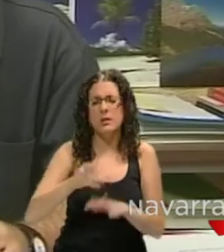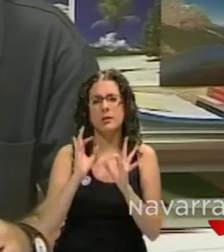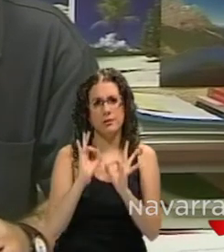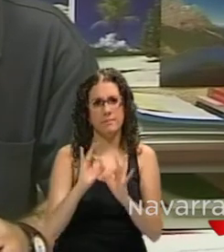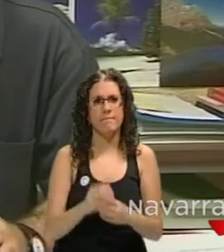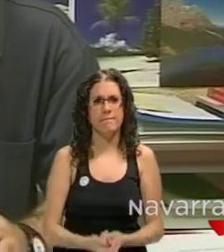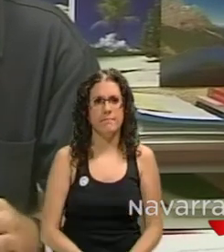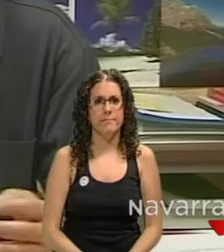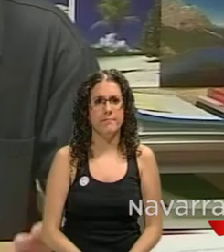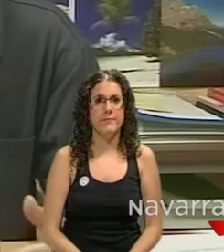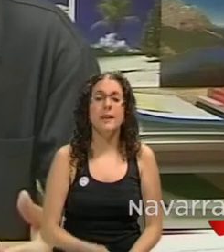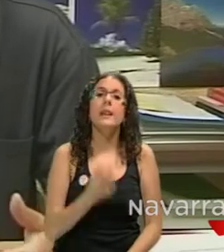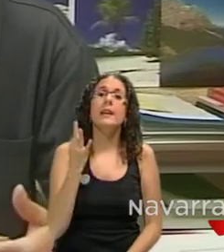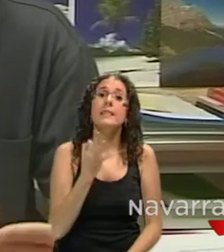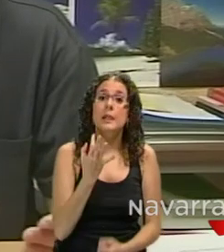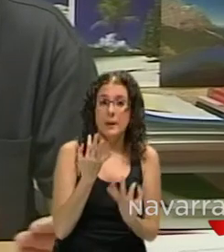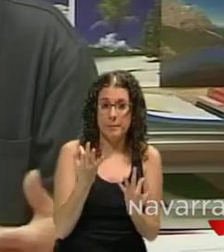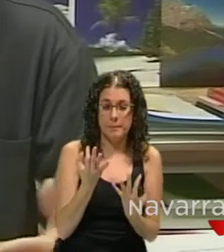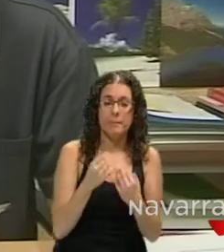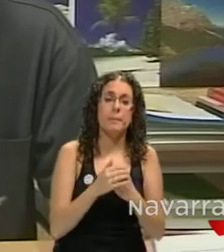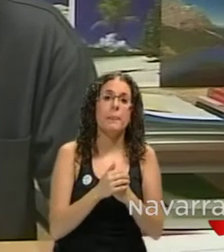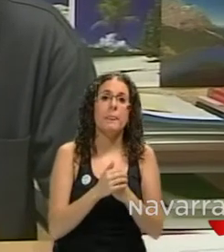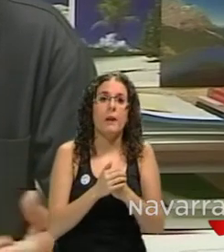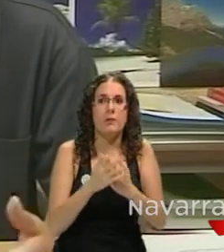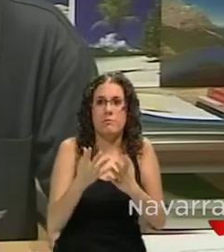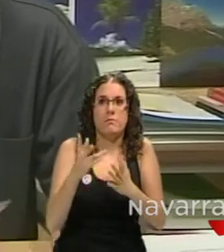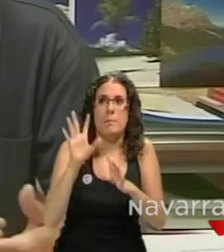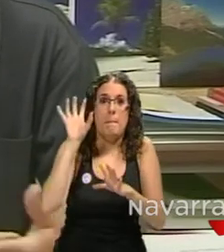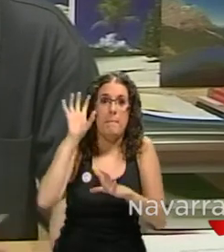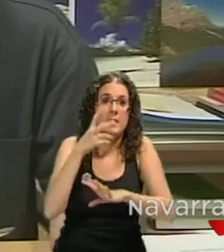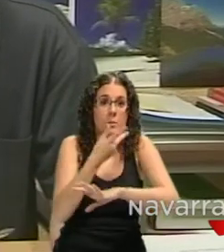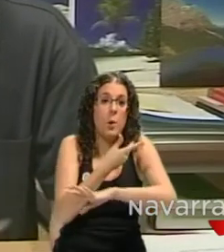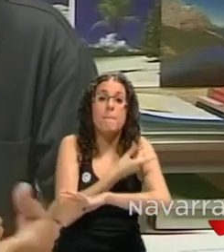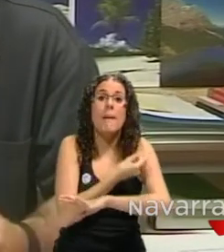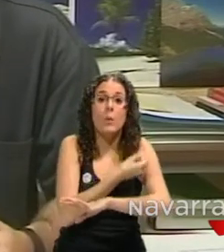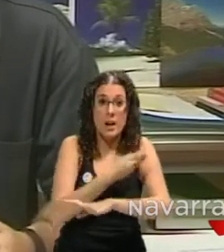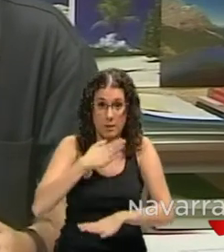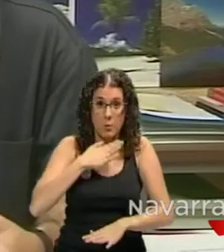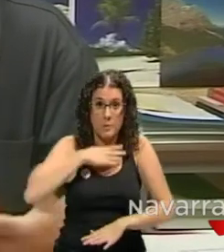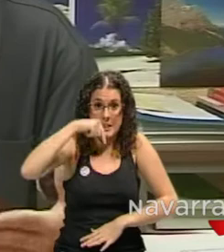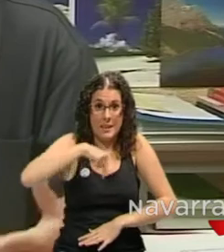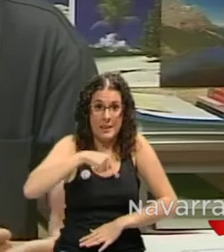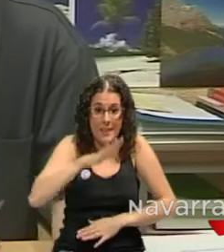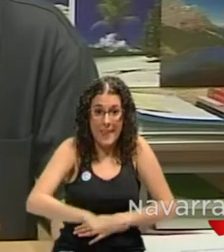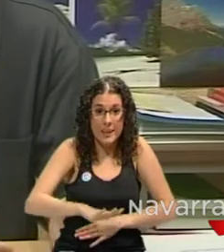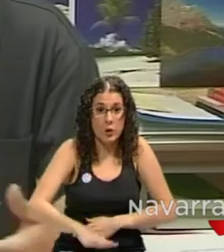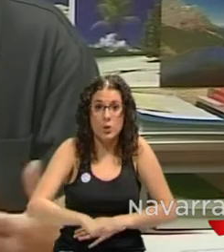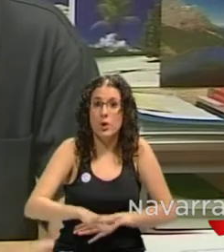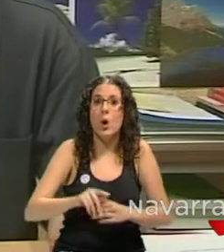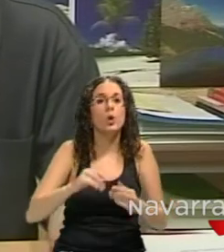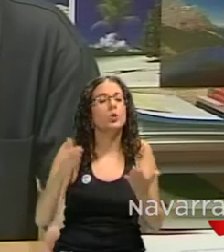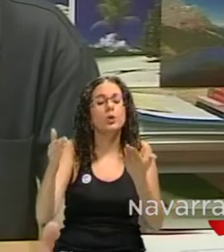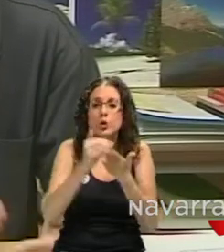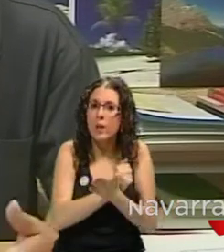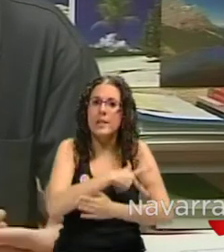Tiene que tener las vacunas sistemáticas de su infancia al día, prever qué otras vacunas va